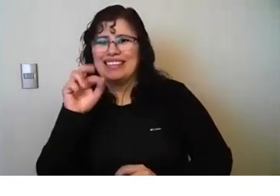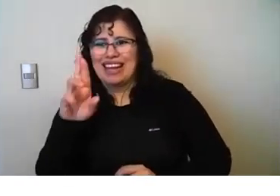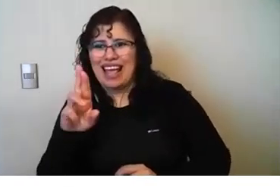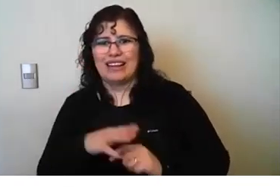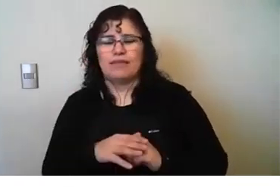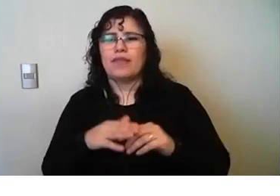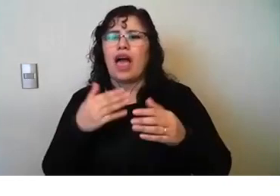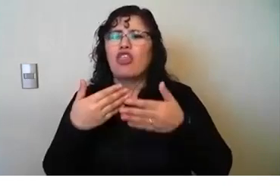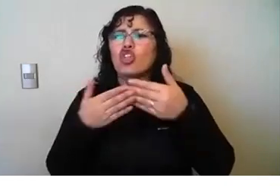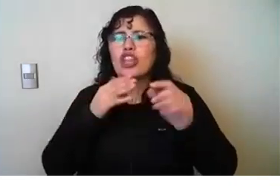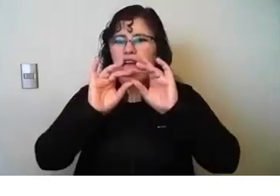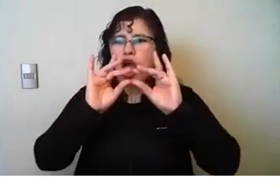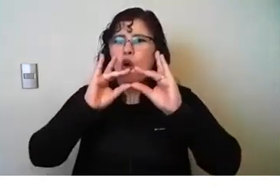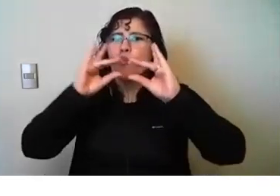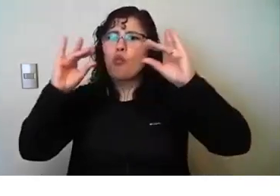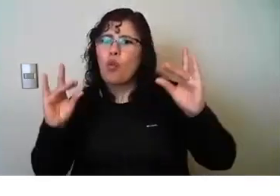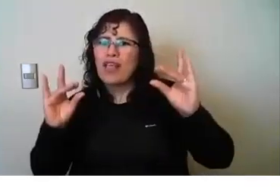surco basilar.